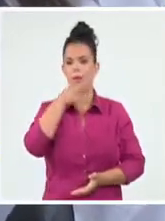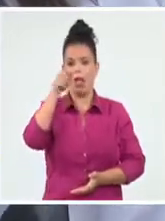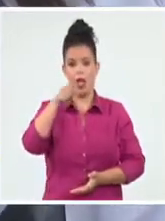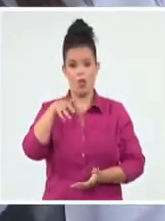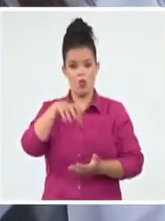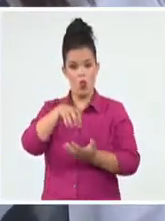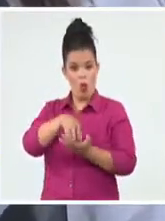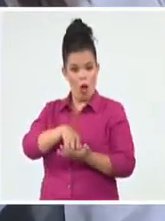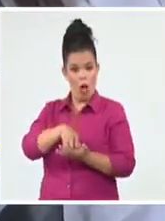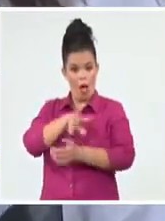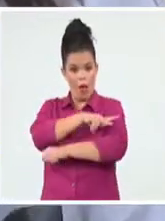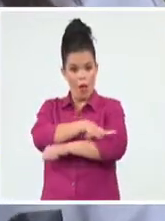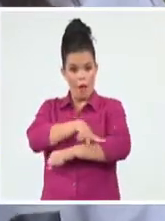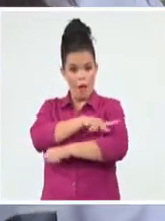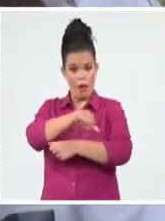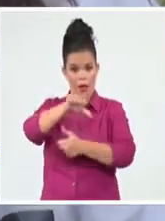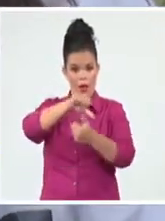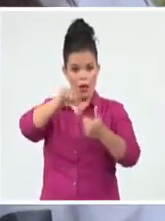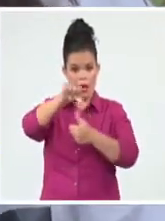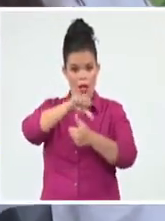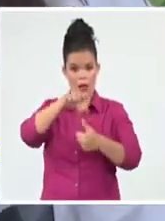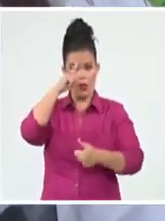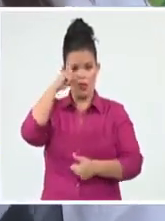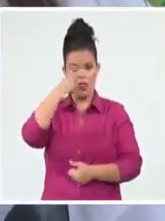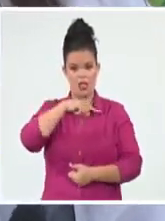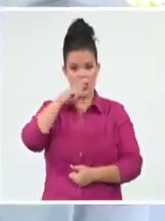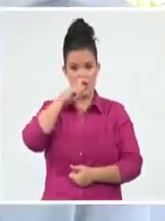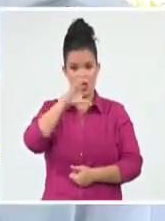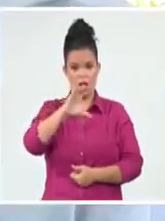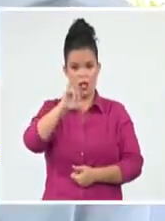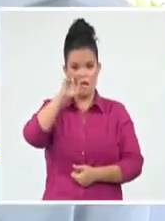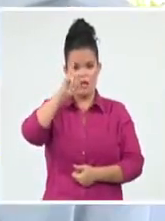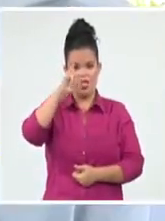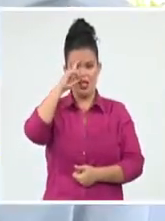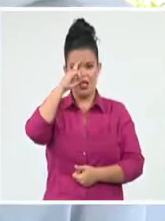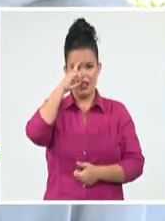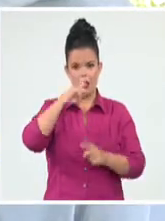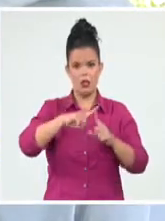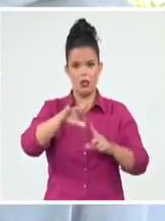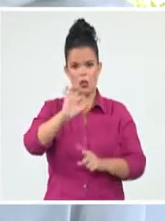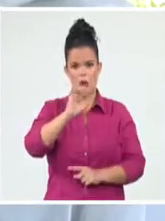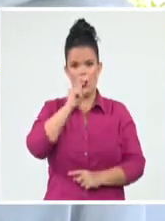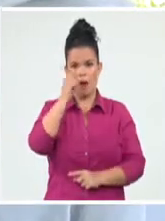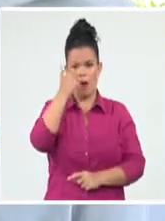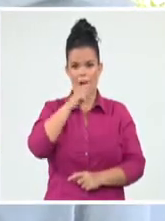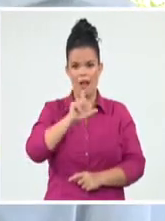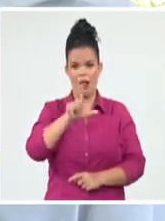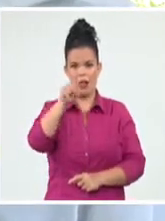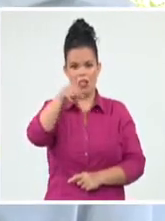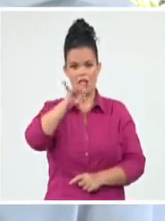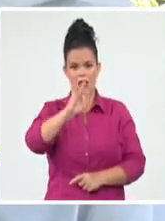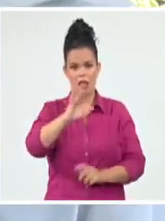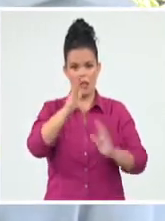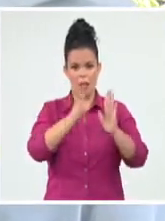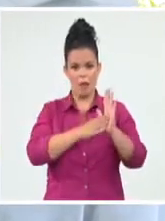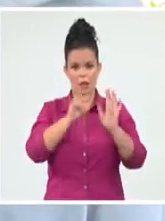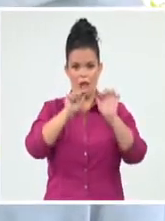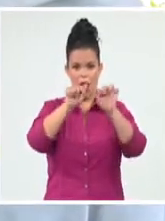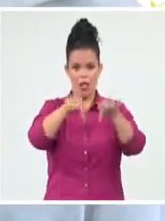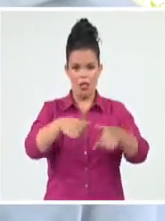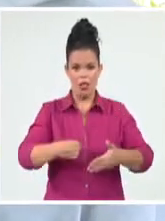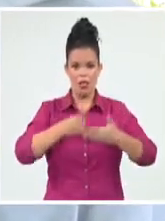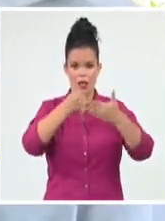Caribe y logramos contribuir a contener la propagación. Estuvimos laborando durante 17 meses a raíz de